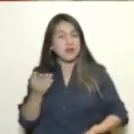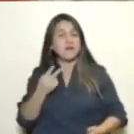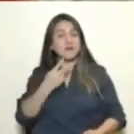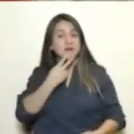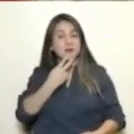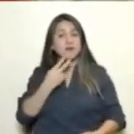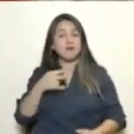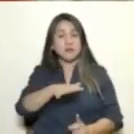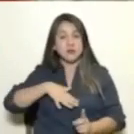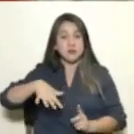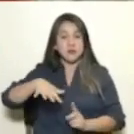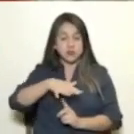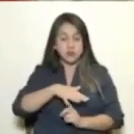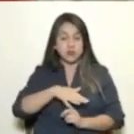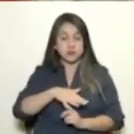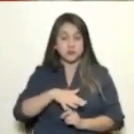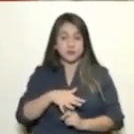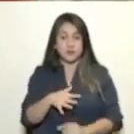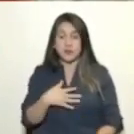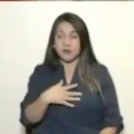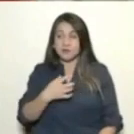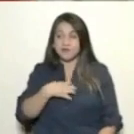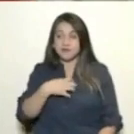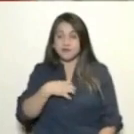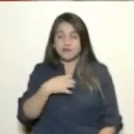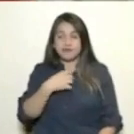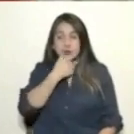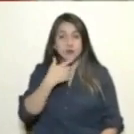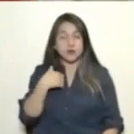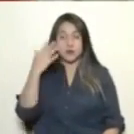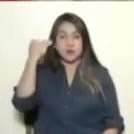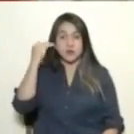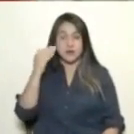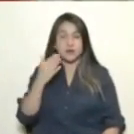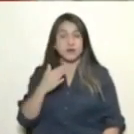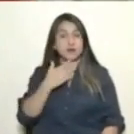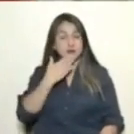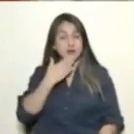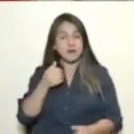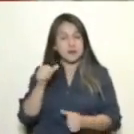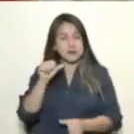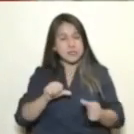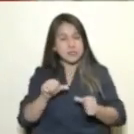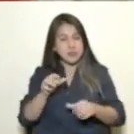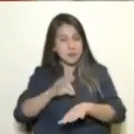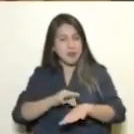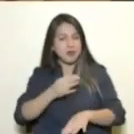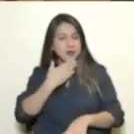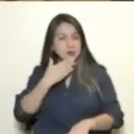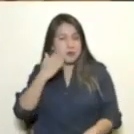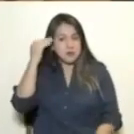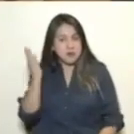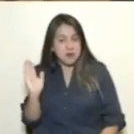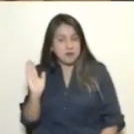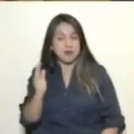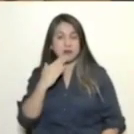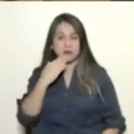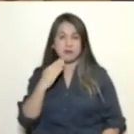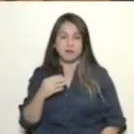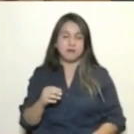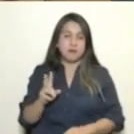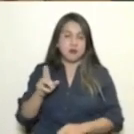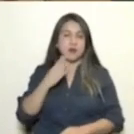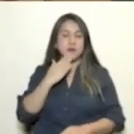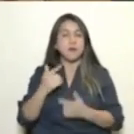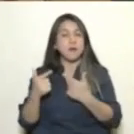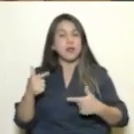Vivimos un escenario de incertidumbre total. Hasta la ciencia tiene incertidumbre, la cual uno esperaría certeza. ¿Para qué decir la política? ¿Cómo se